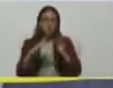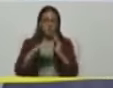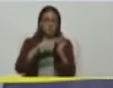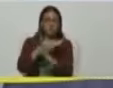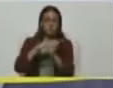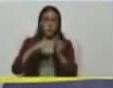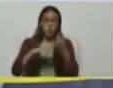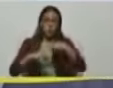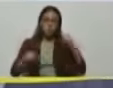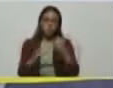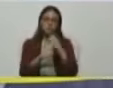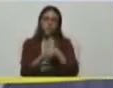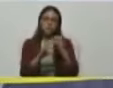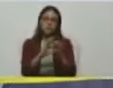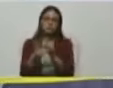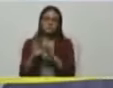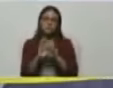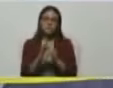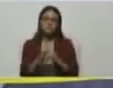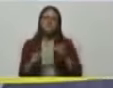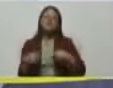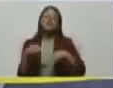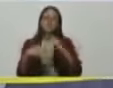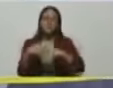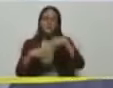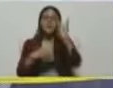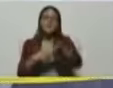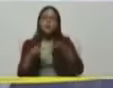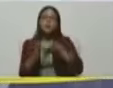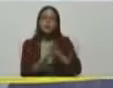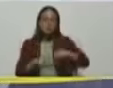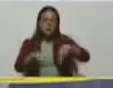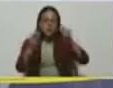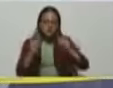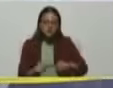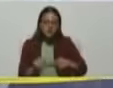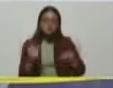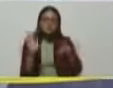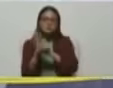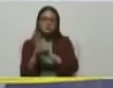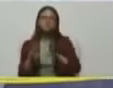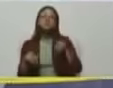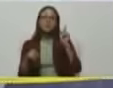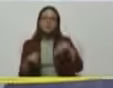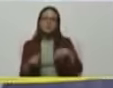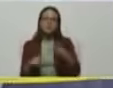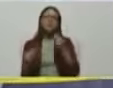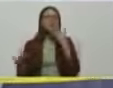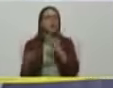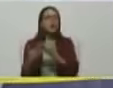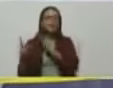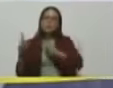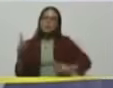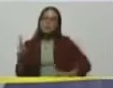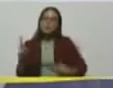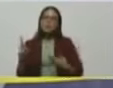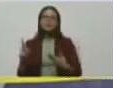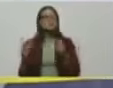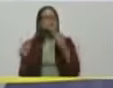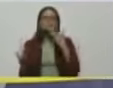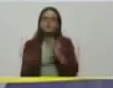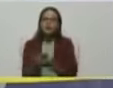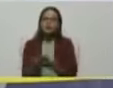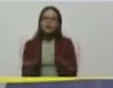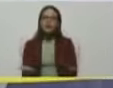esto luego de la firma de la licencia del campo Dragón. Gracias, gracias, señor